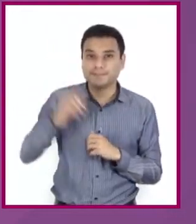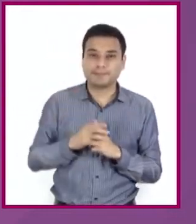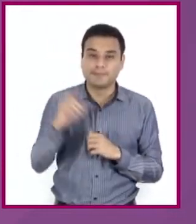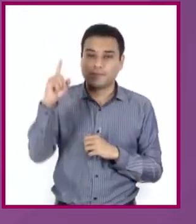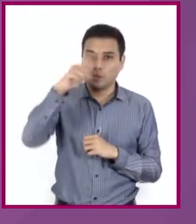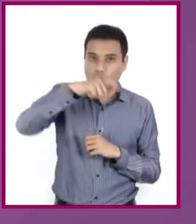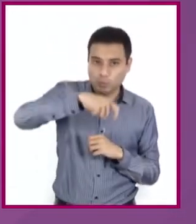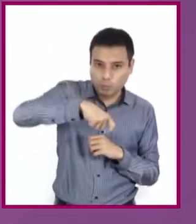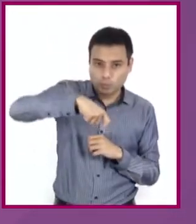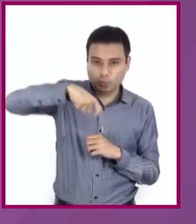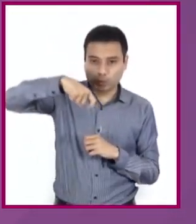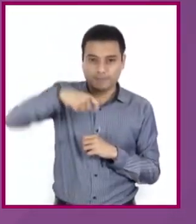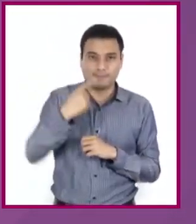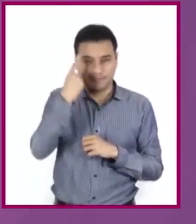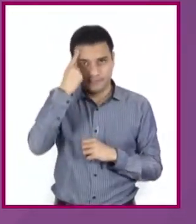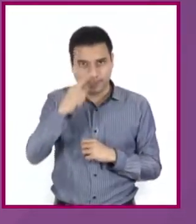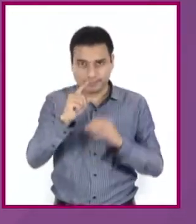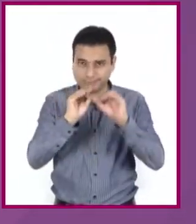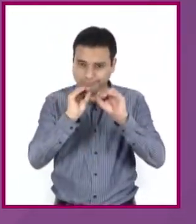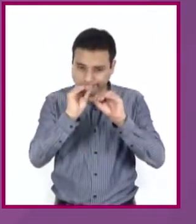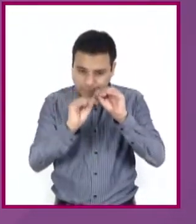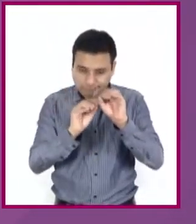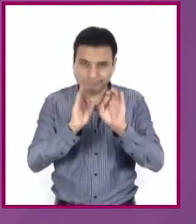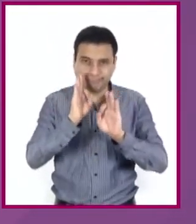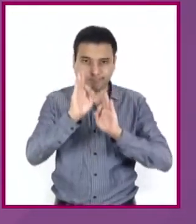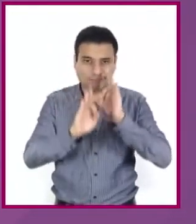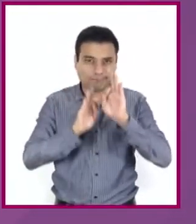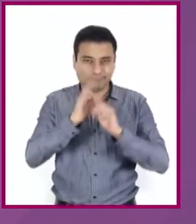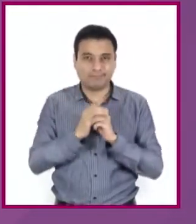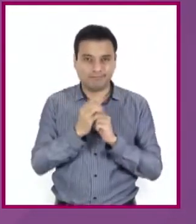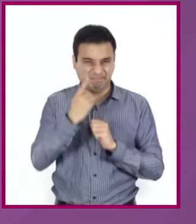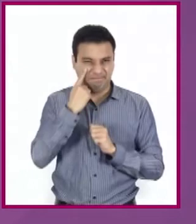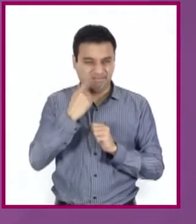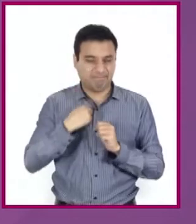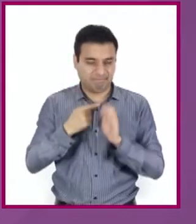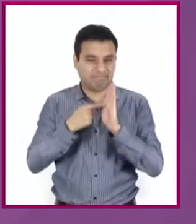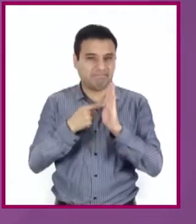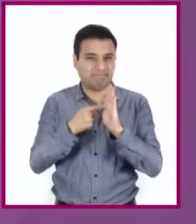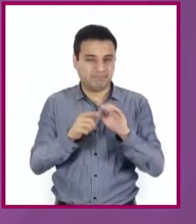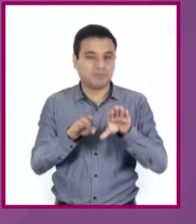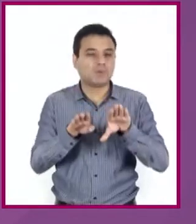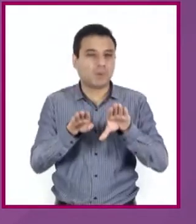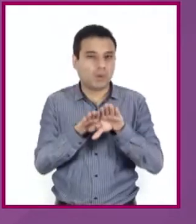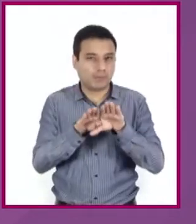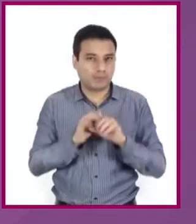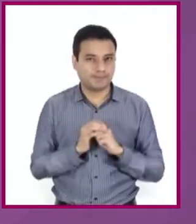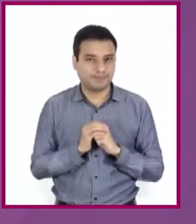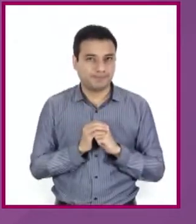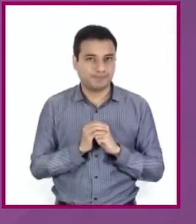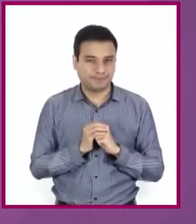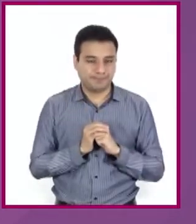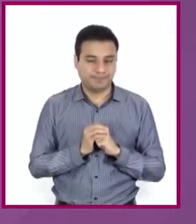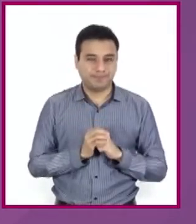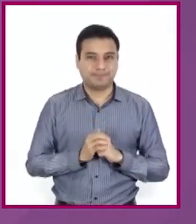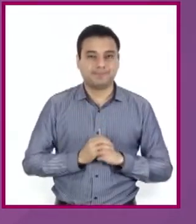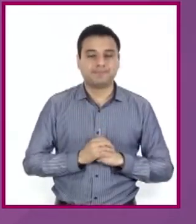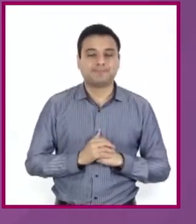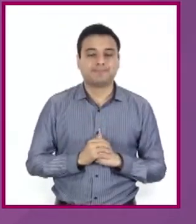las turbinas y los generadores. Voy a enseñarles cómo son estas máquinas vistas desde arriba.